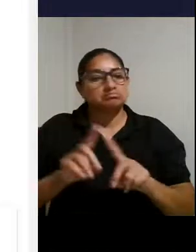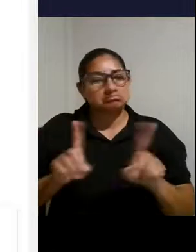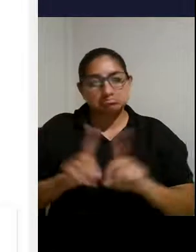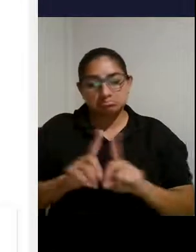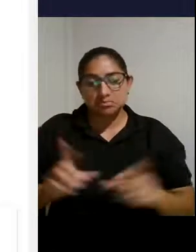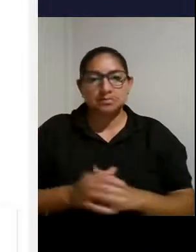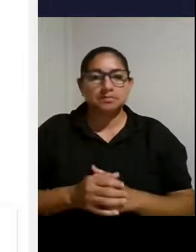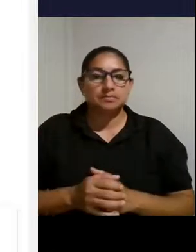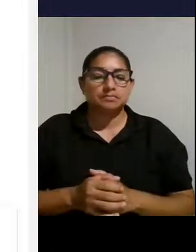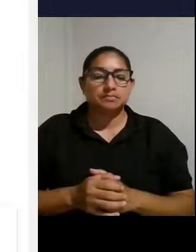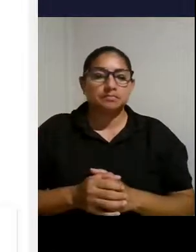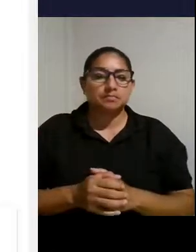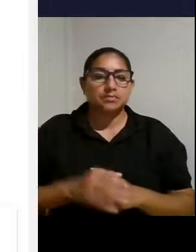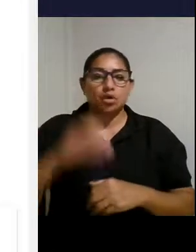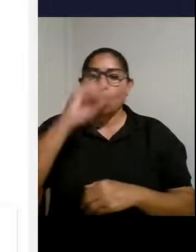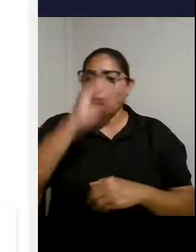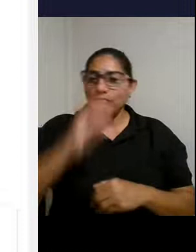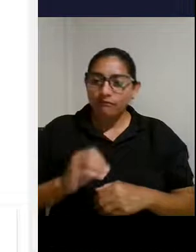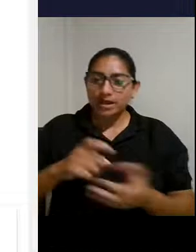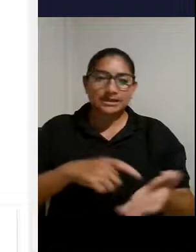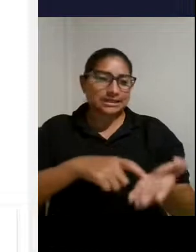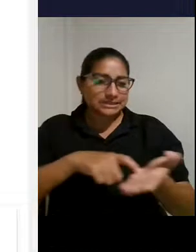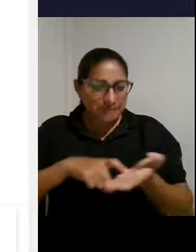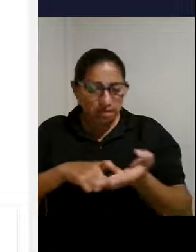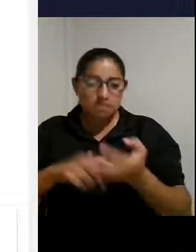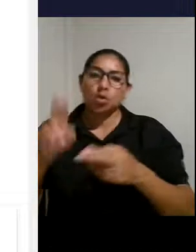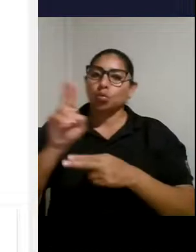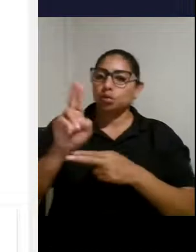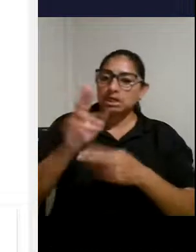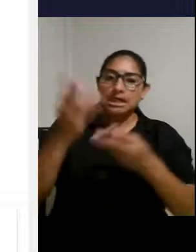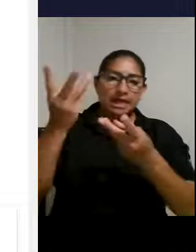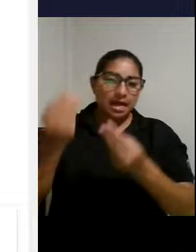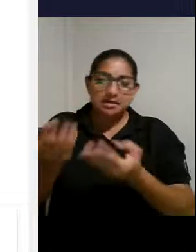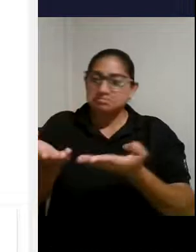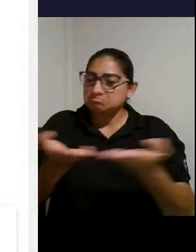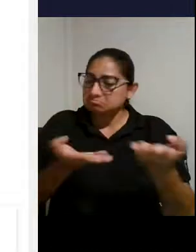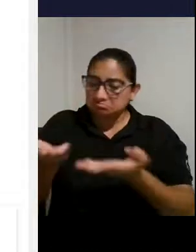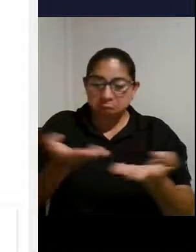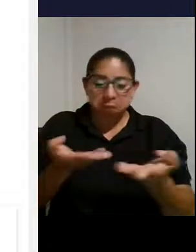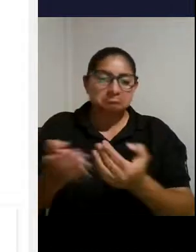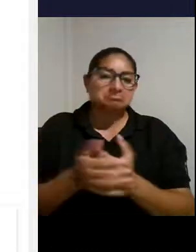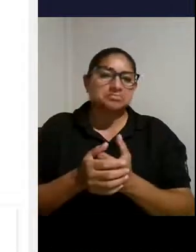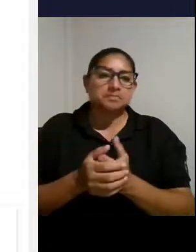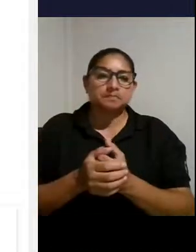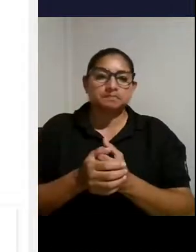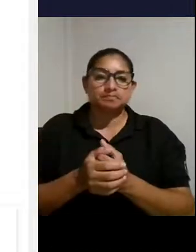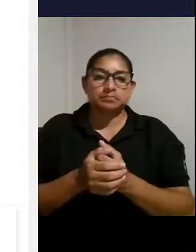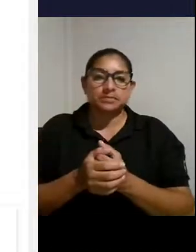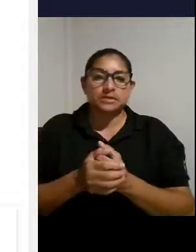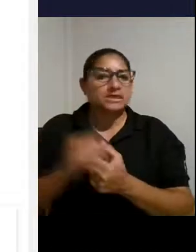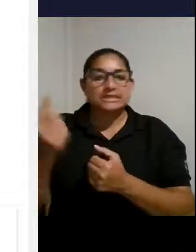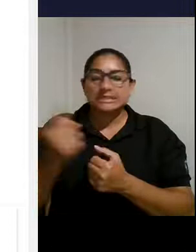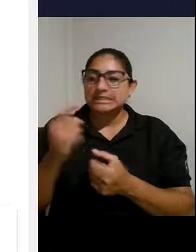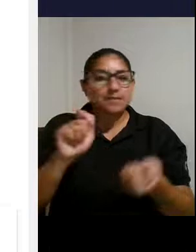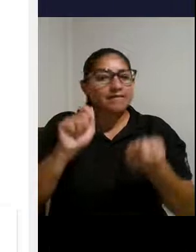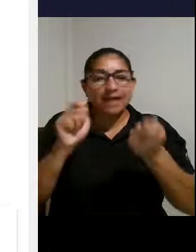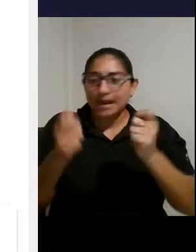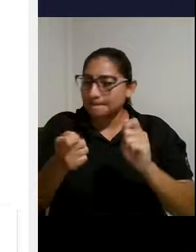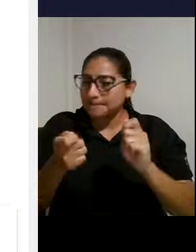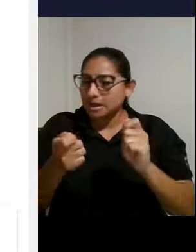puede ser oferta o demanda, puede ser utilidades, ¿verdad? Em, Esto sirve para cualquier tipo